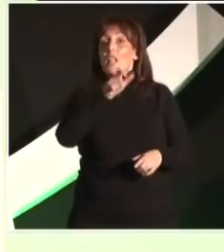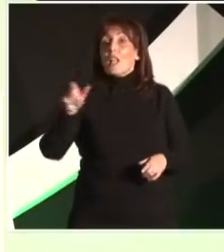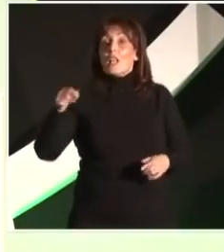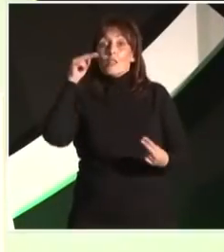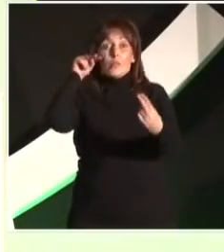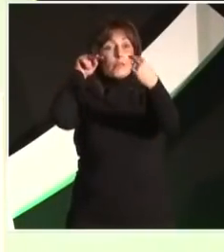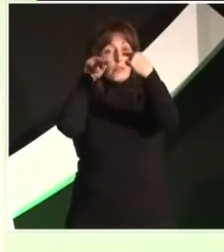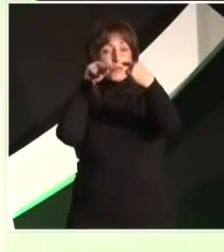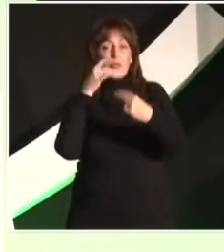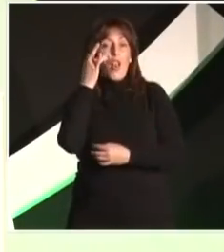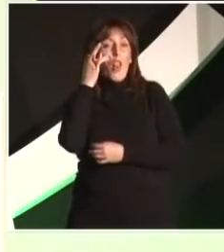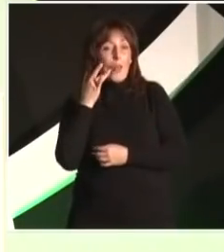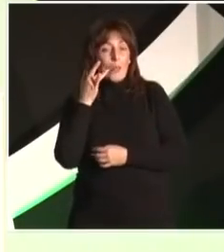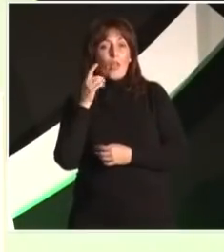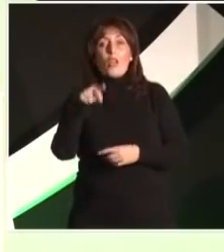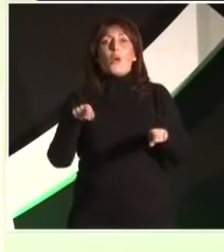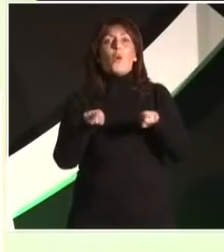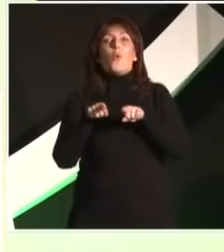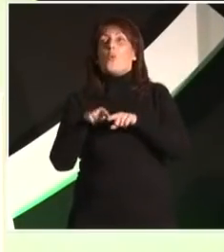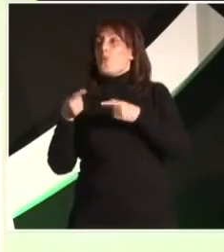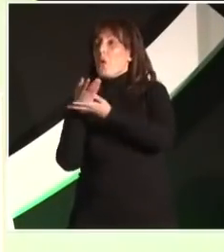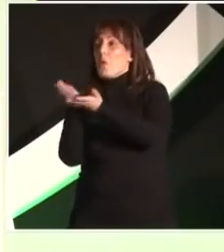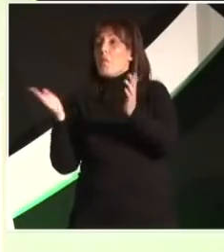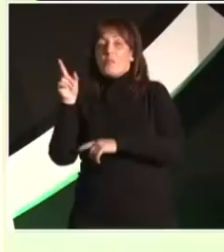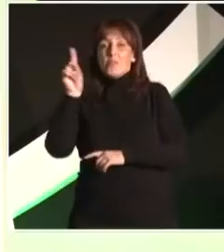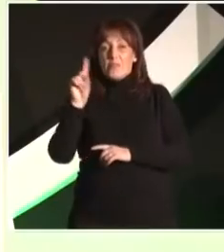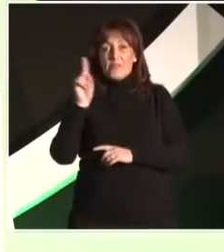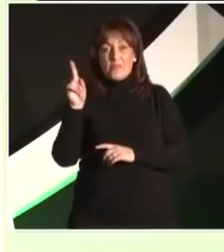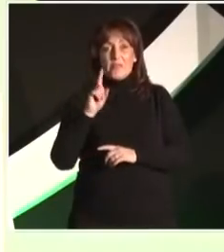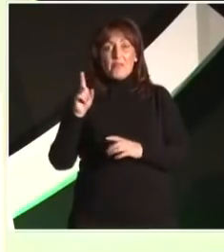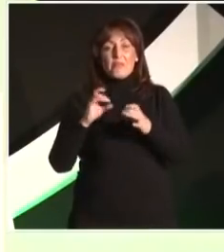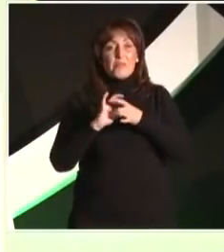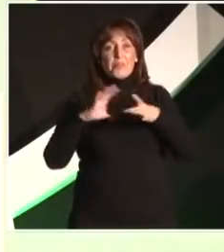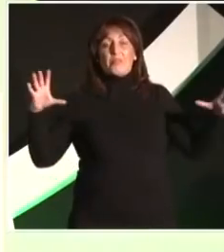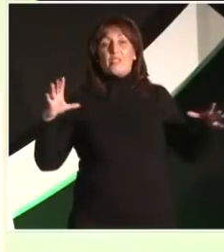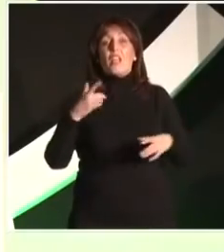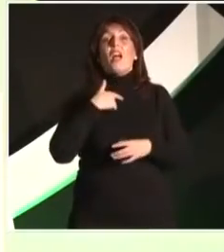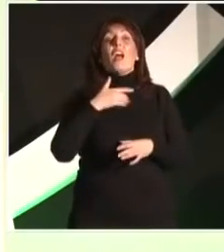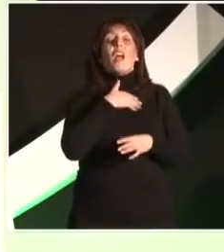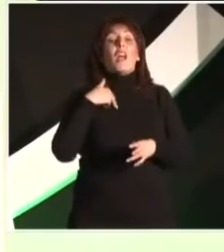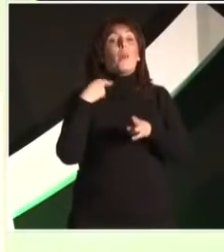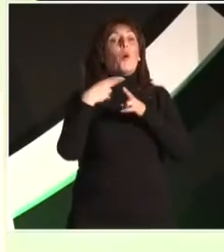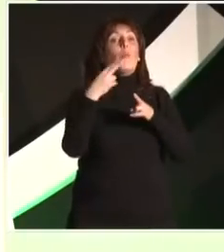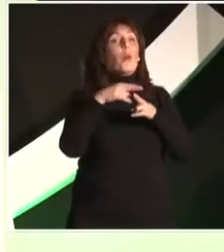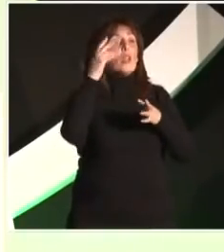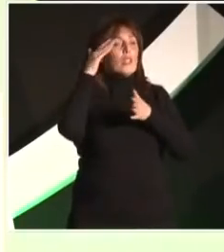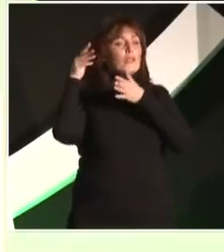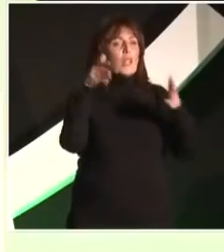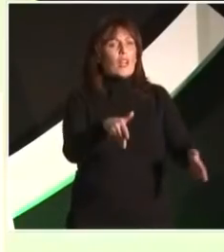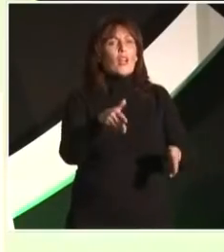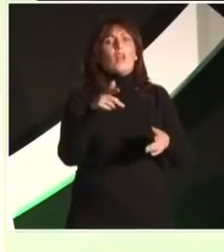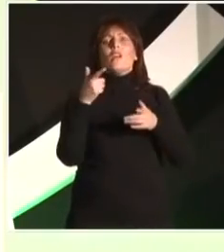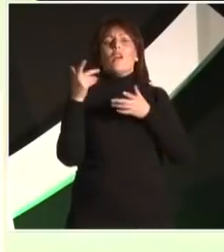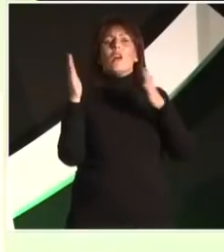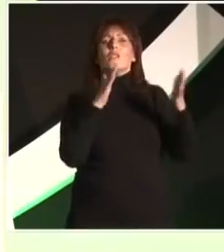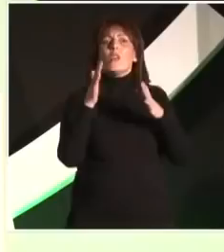mirándole con la mirada limpia que no queremos ser como ellos y como ella. Que nosotros entendemos la política como una dedicación temporal que un